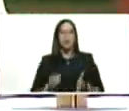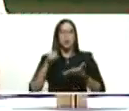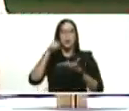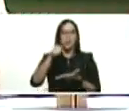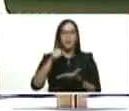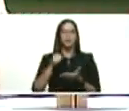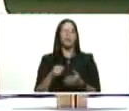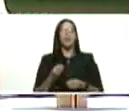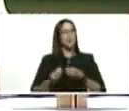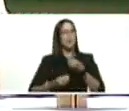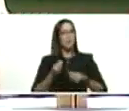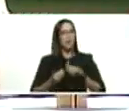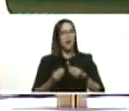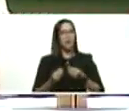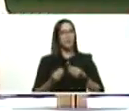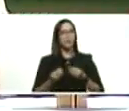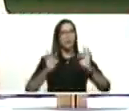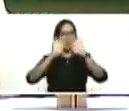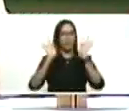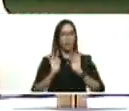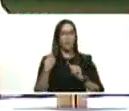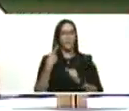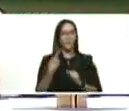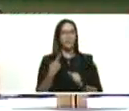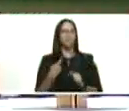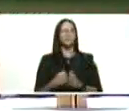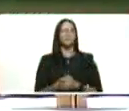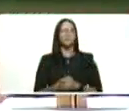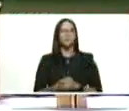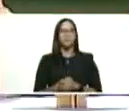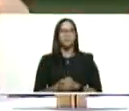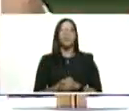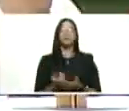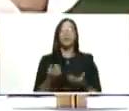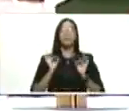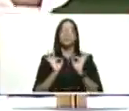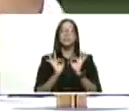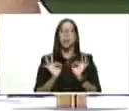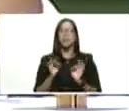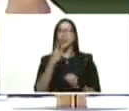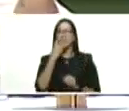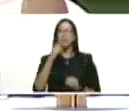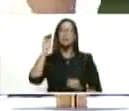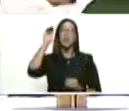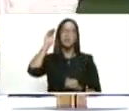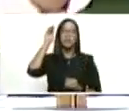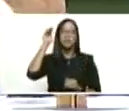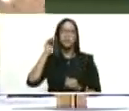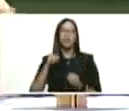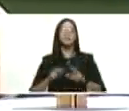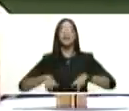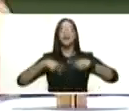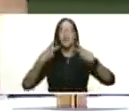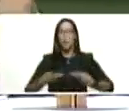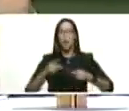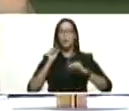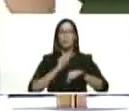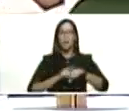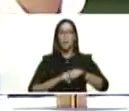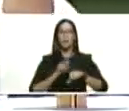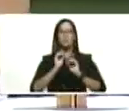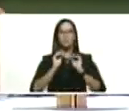fueron la figura principal, el actor principal, sino sobre todo viendo hacia el futuro, hacia esa nueva época que usted ha llamado,